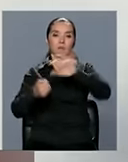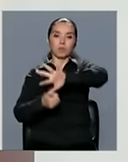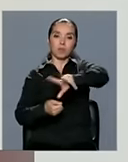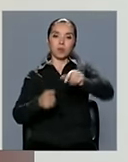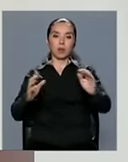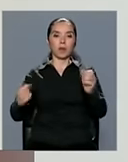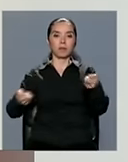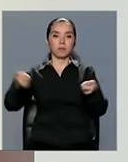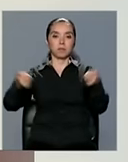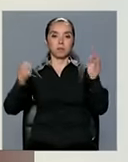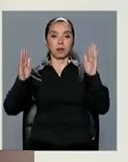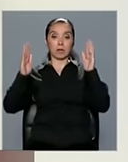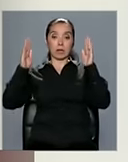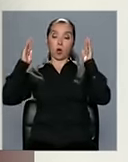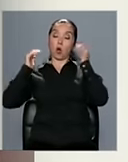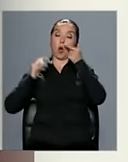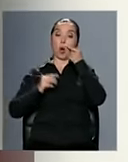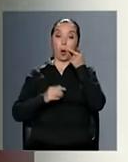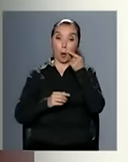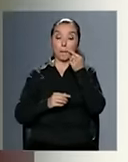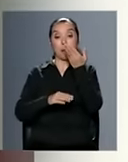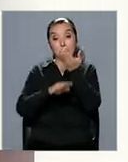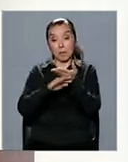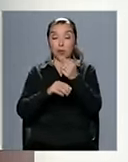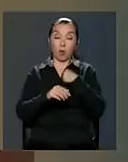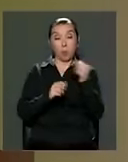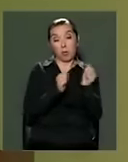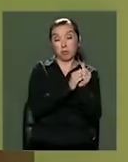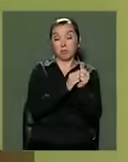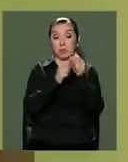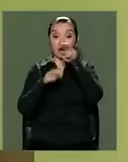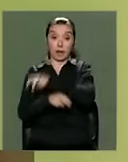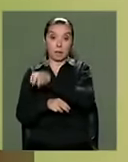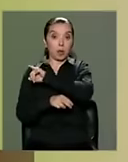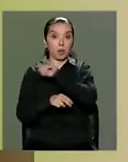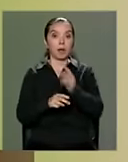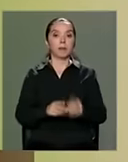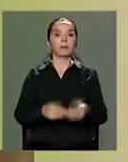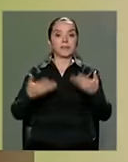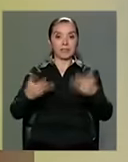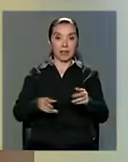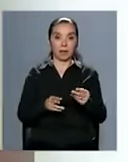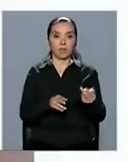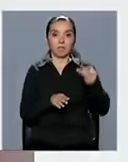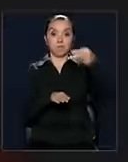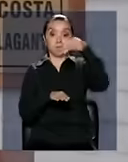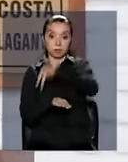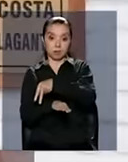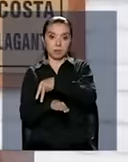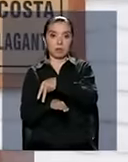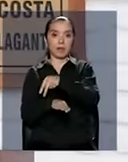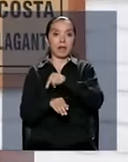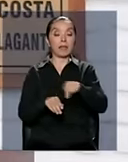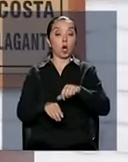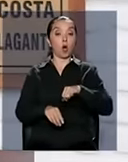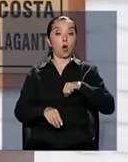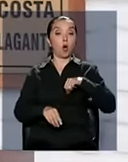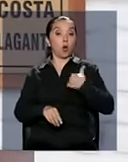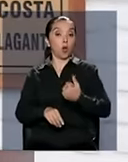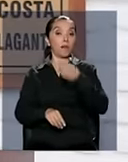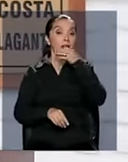Un sujeto le pidió al conductor del vehículo mayor que lo llevara, pero todo cambió cuando ya iba en su interior. Este joven